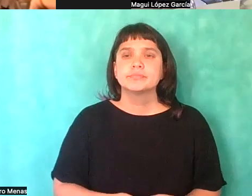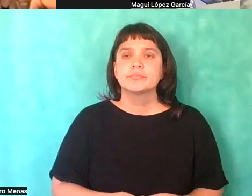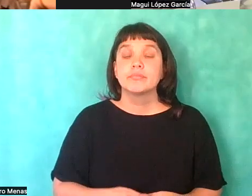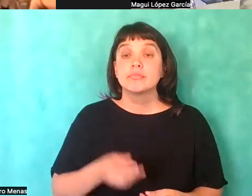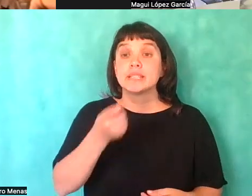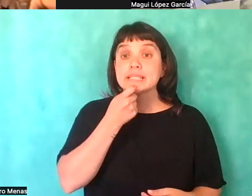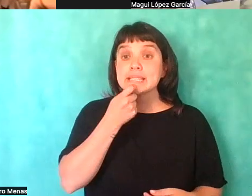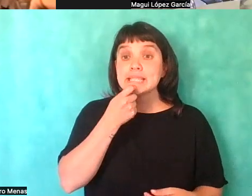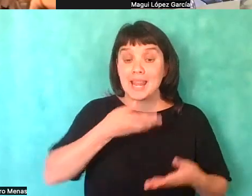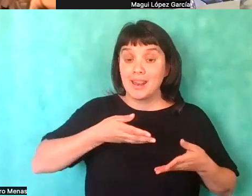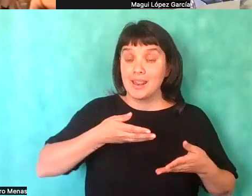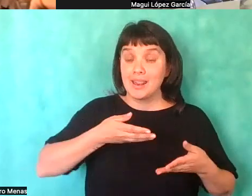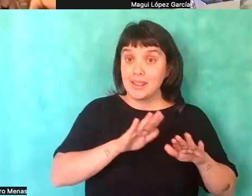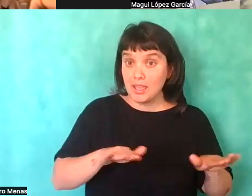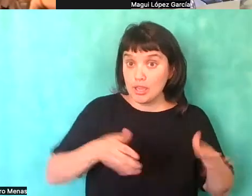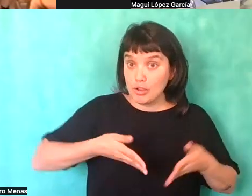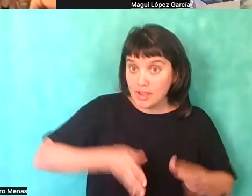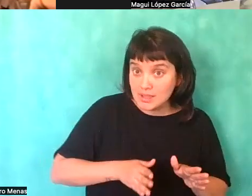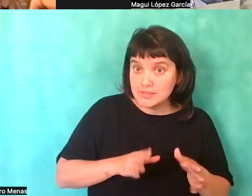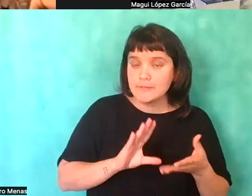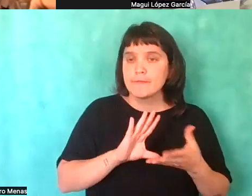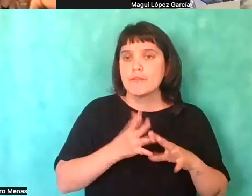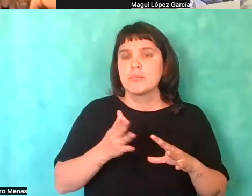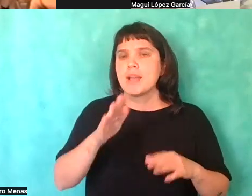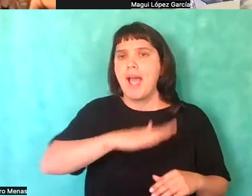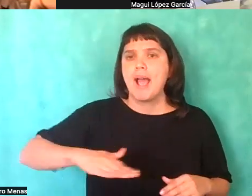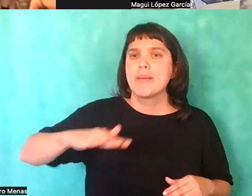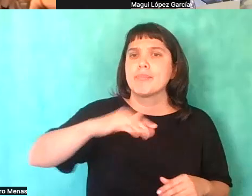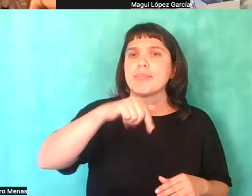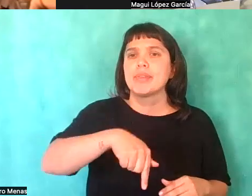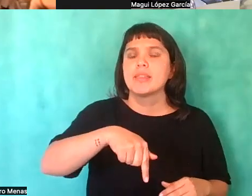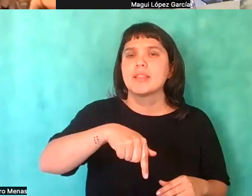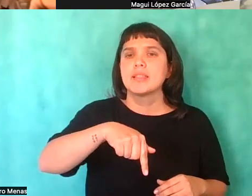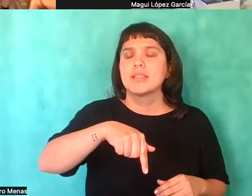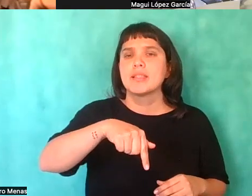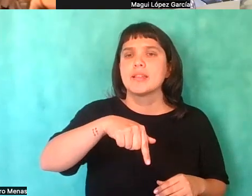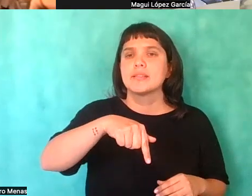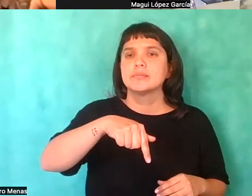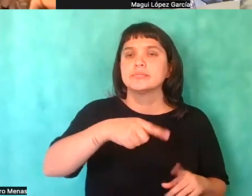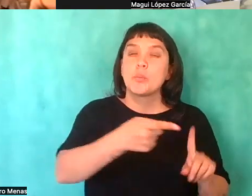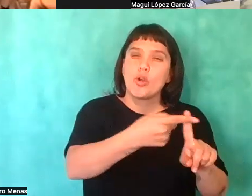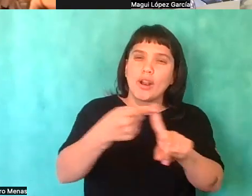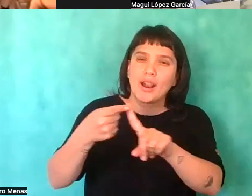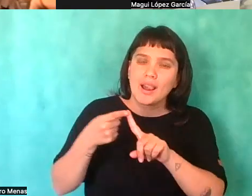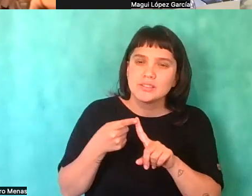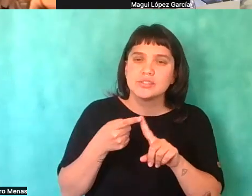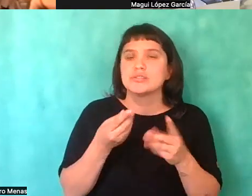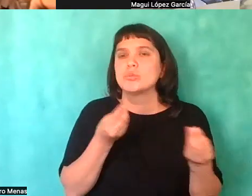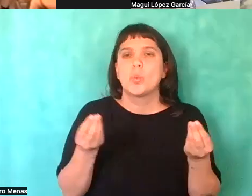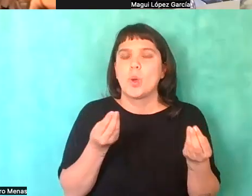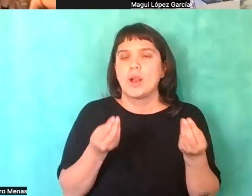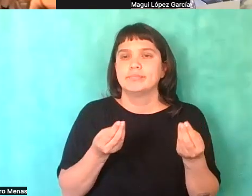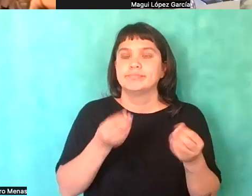niña nace, está en un ambiente, digamos, está en relación con profesionales de la salud